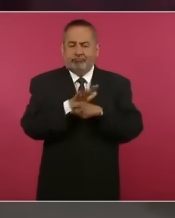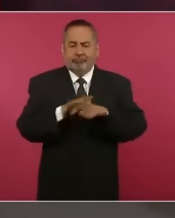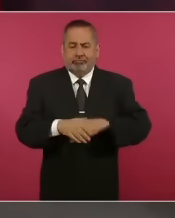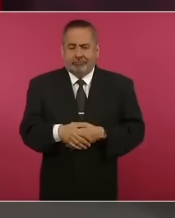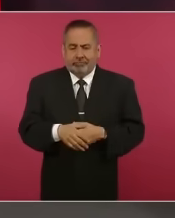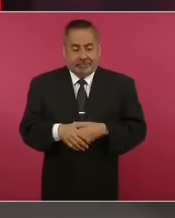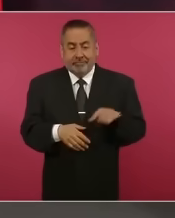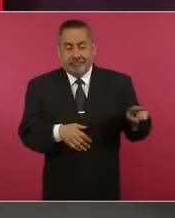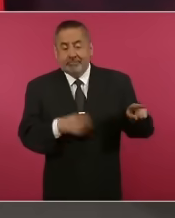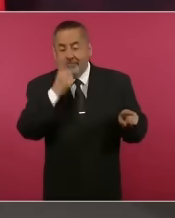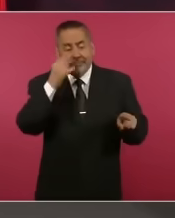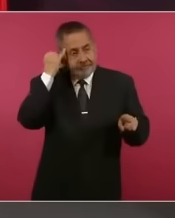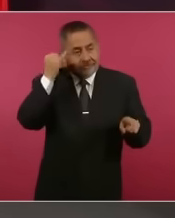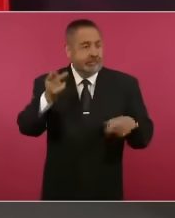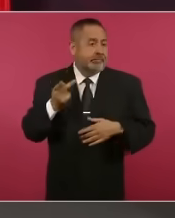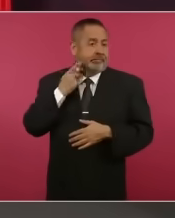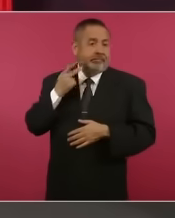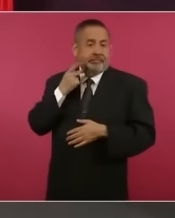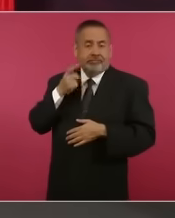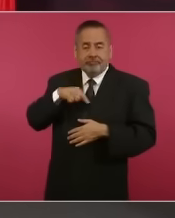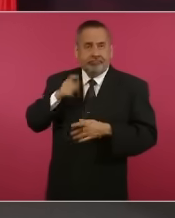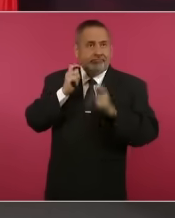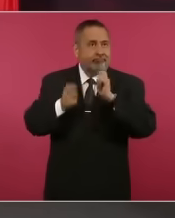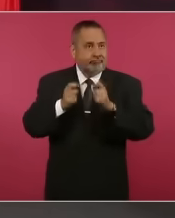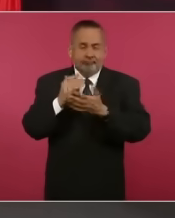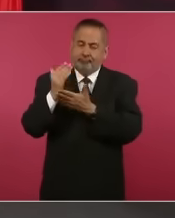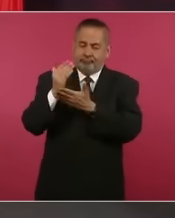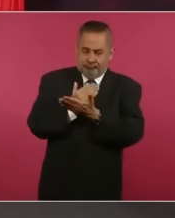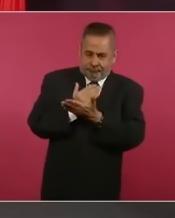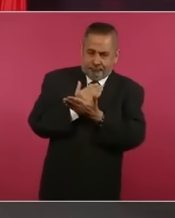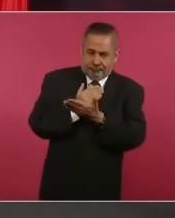Menos política y más administración.